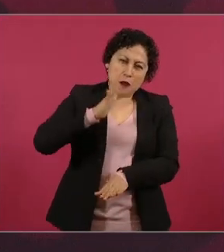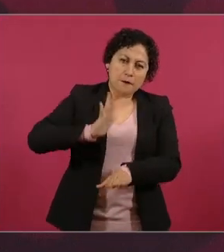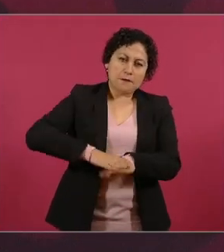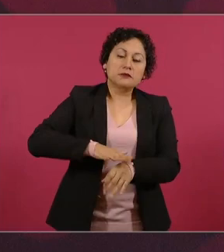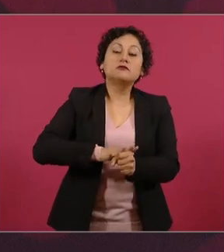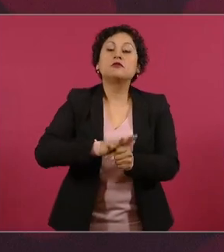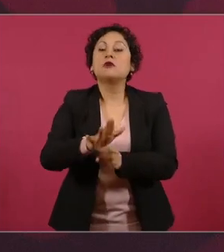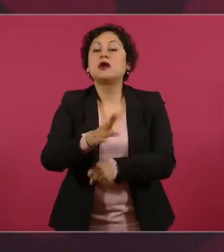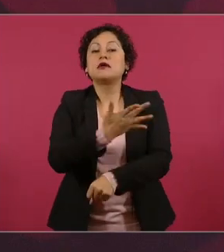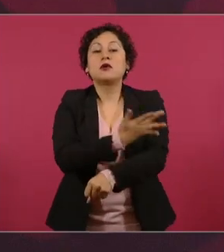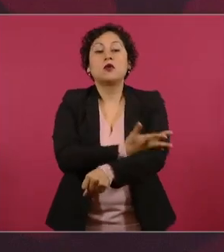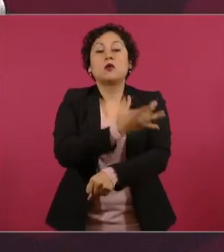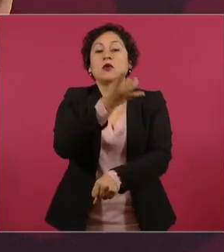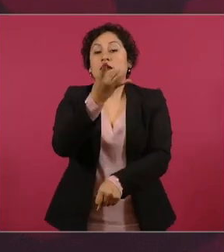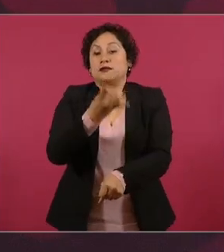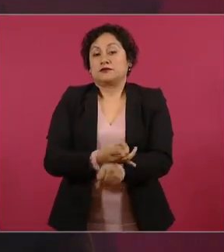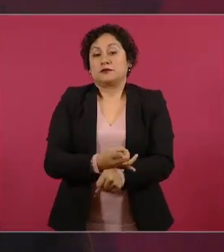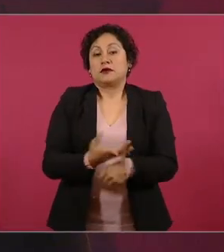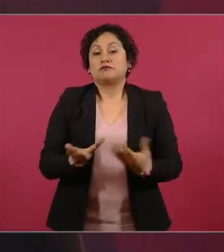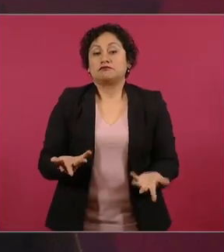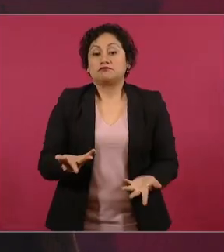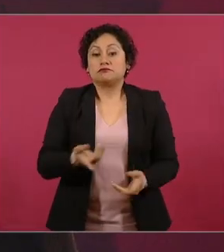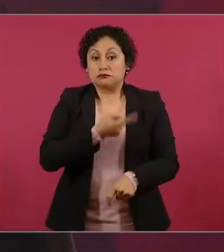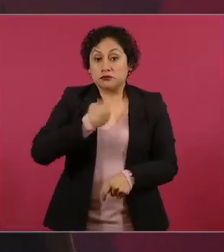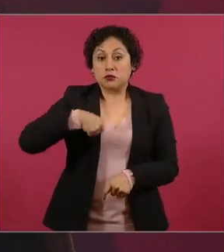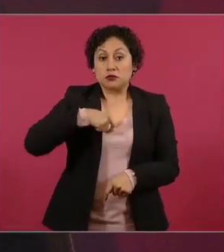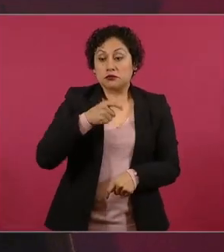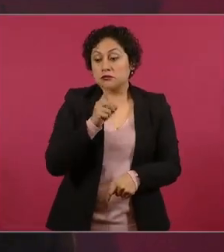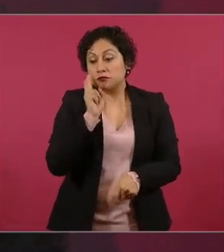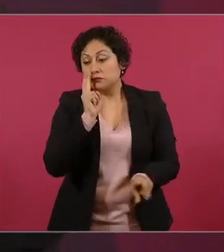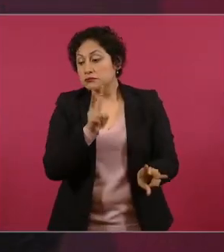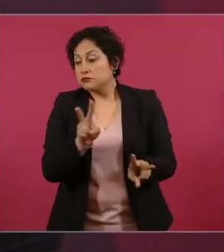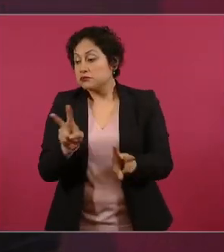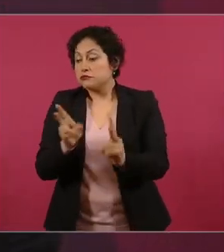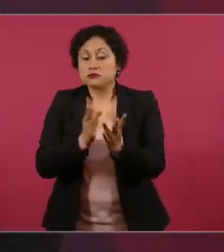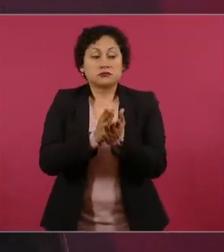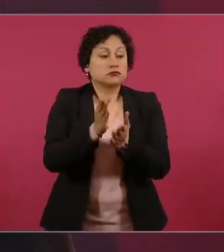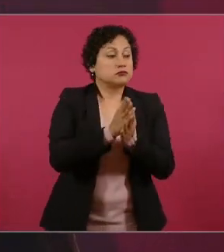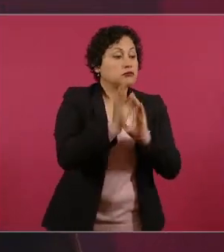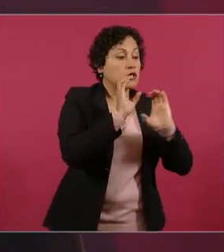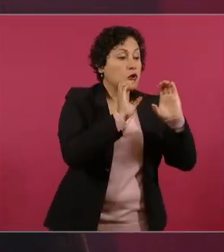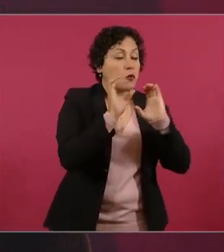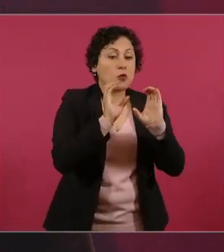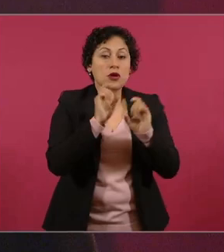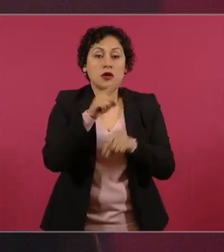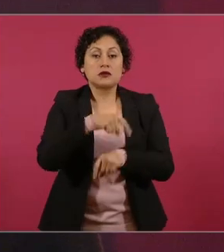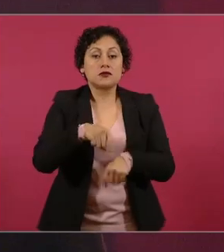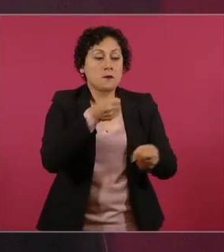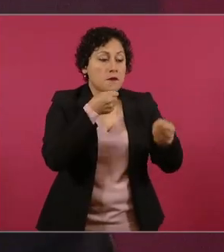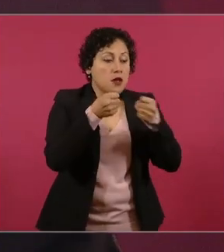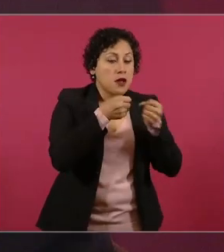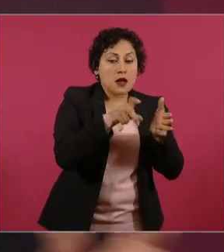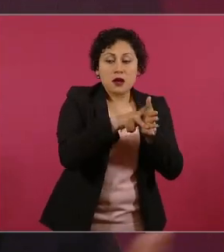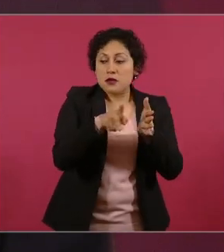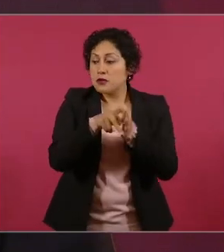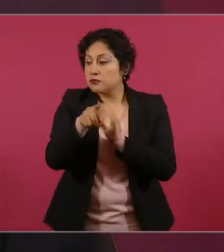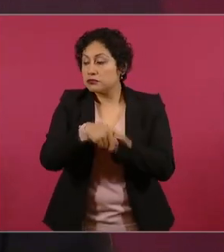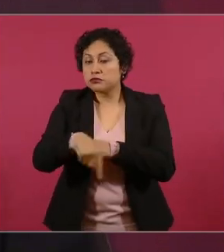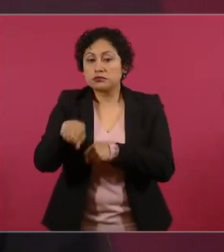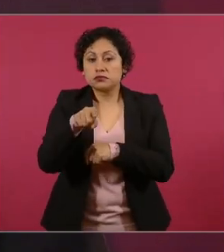censuraríamos a un periodista, nunca lo hemos hecho. Nunca. nunca